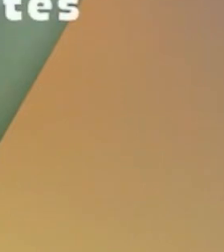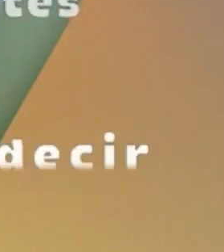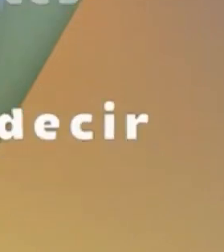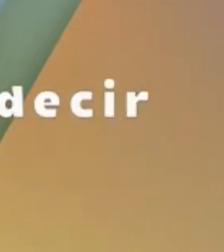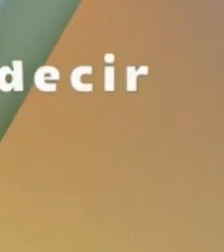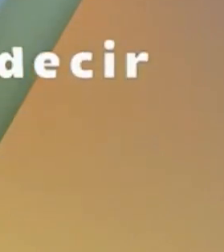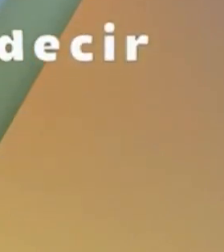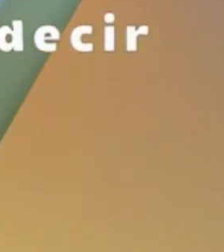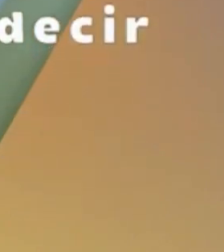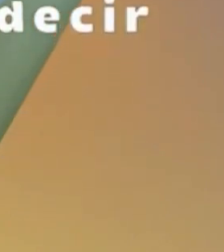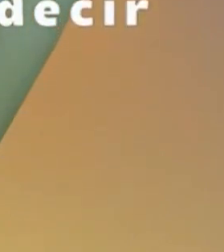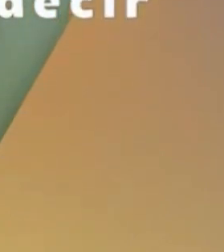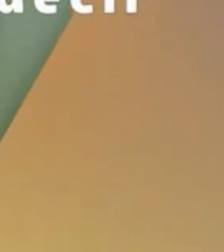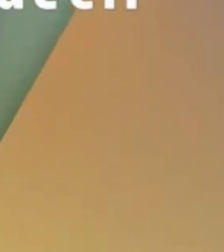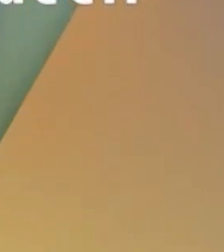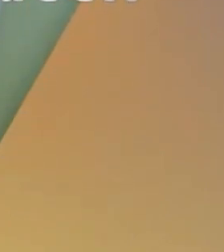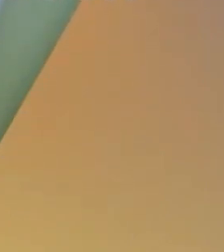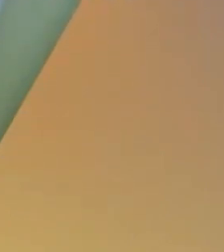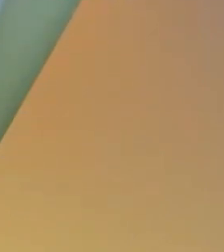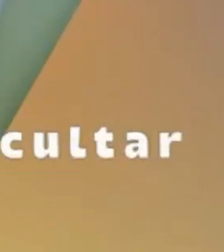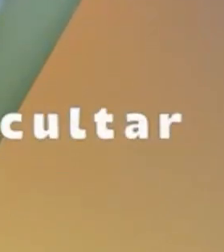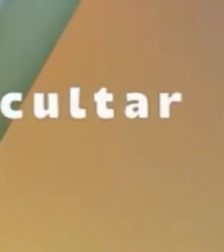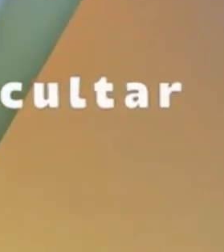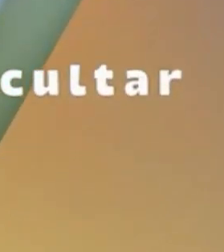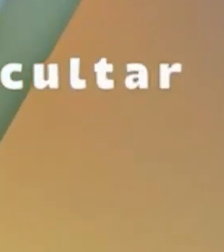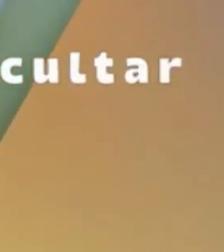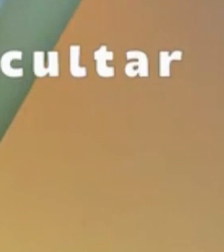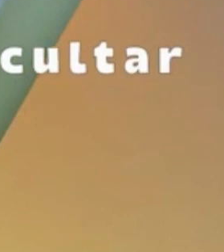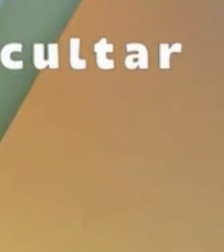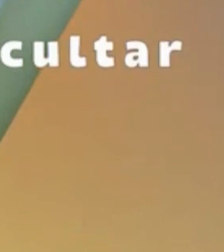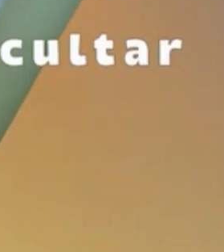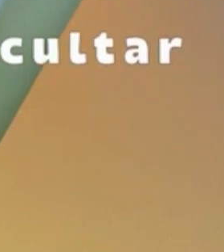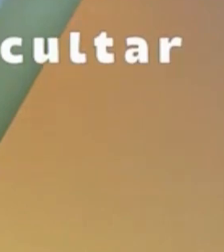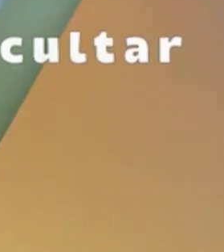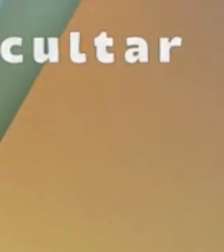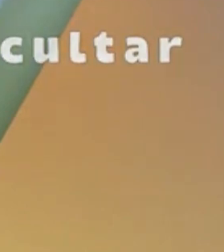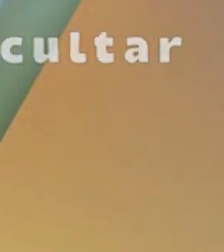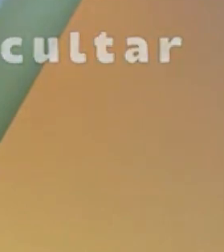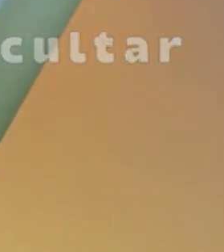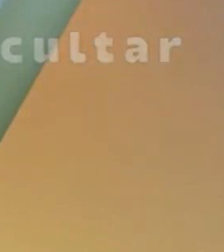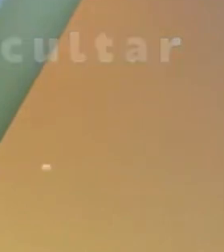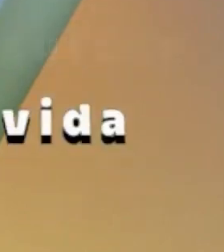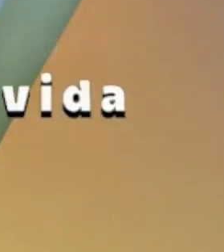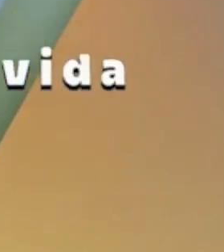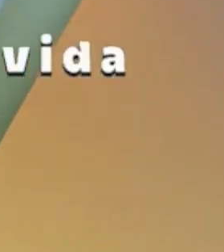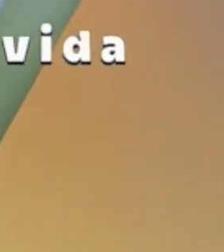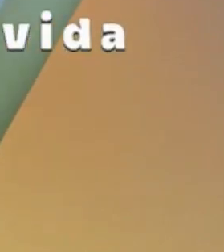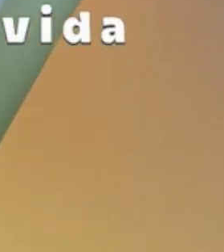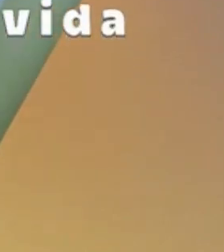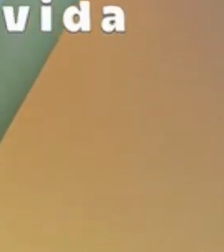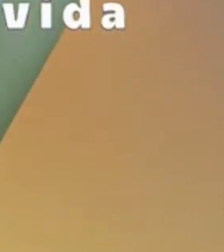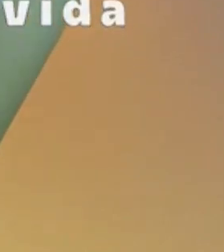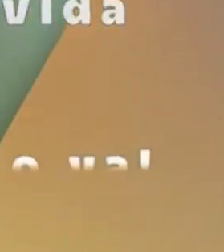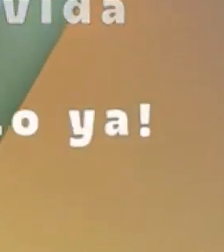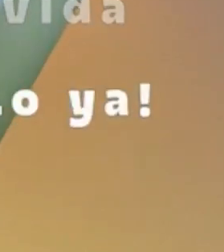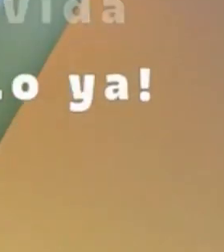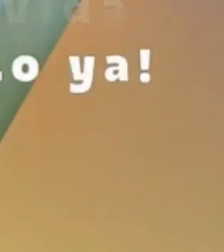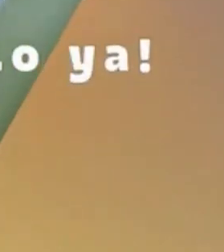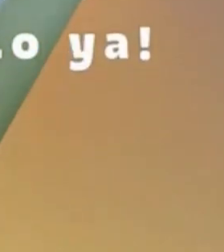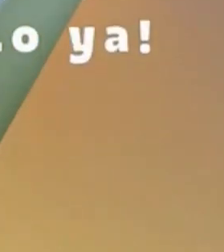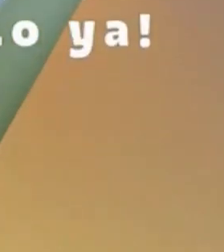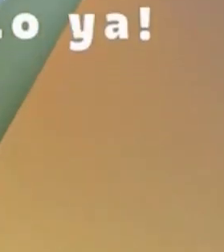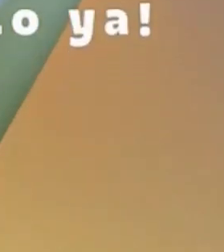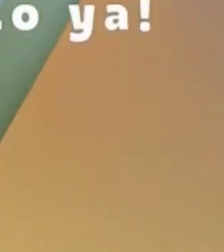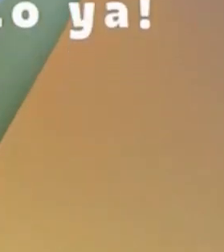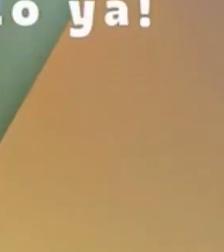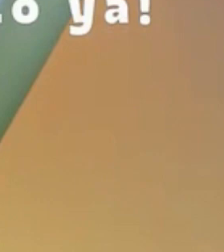tres dientes. No hay nada más que decir, no hay nada más que ocultar. El 20 corta la vida, no te